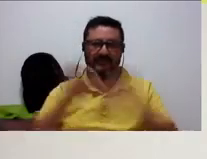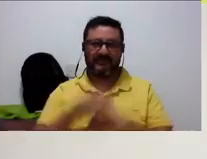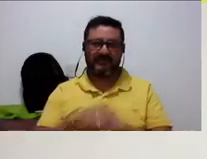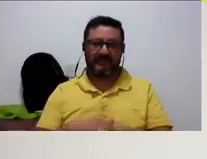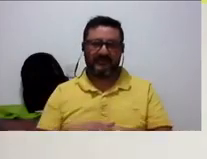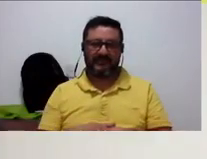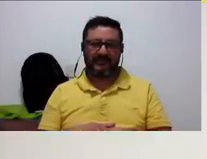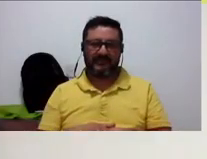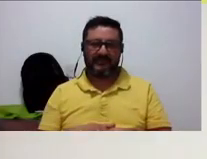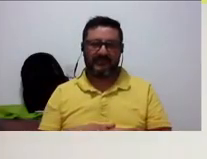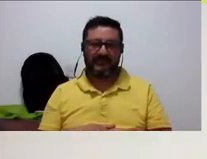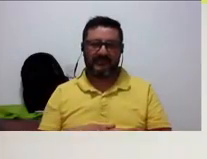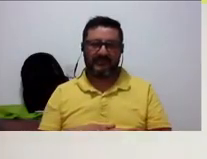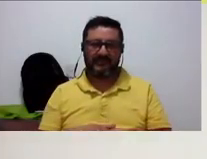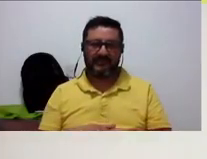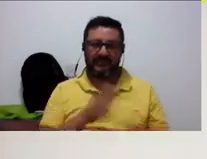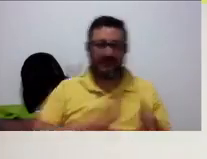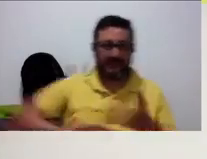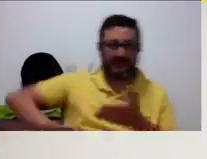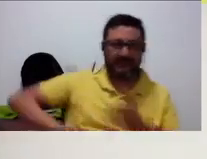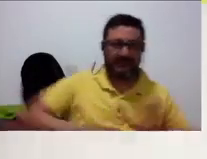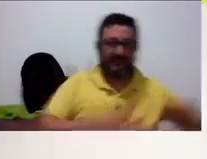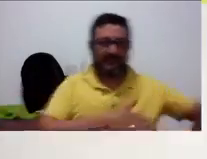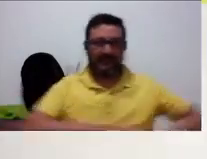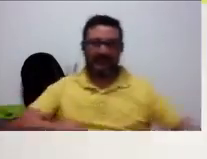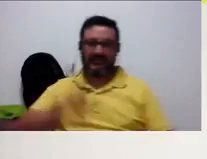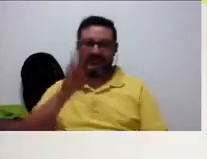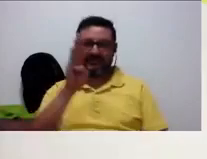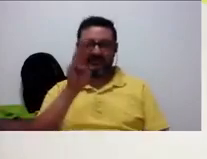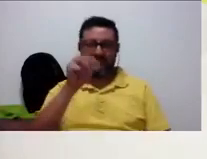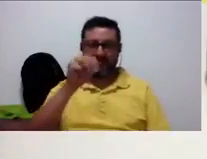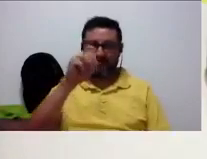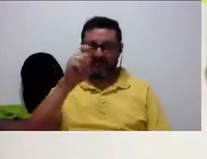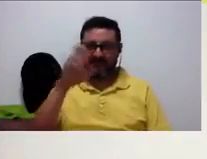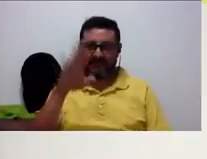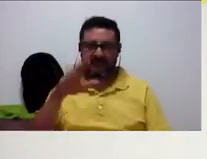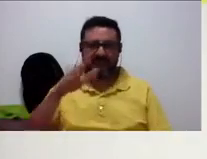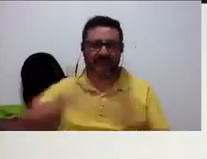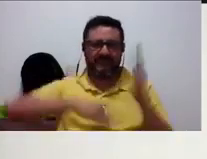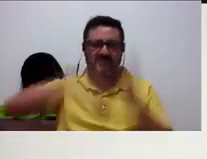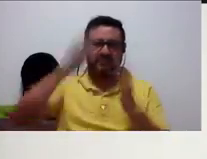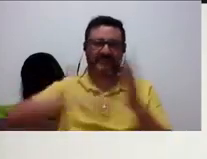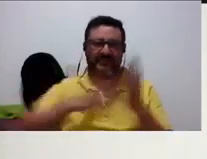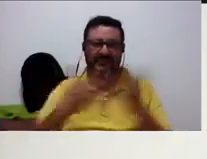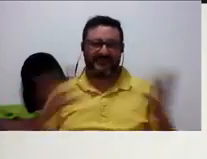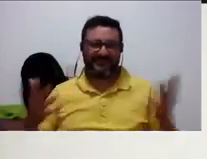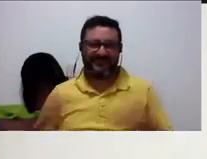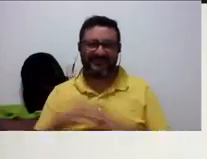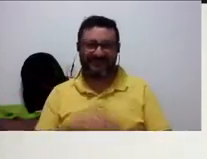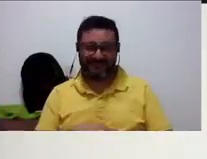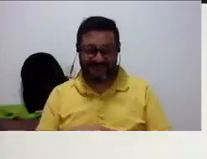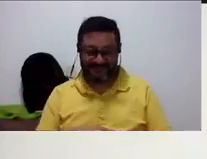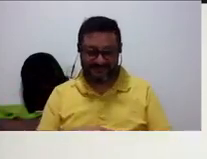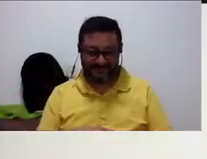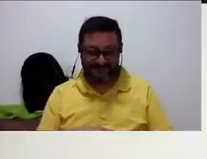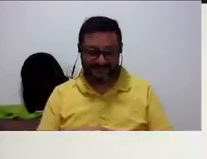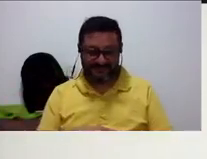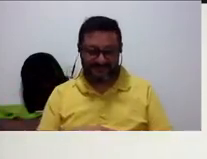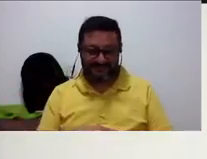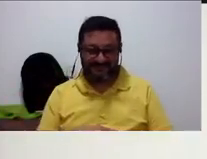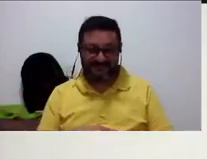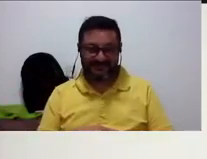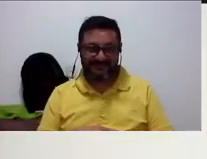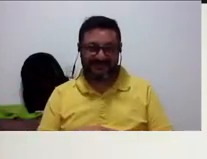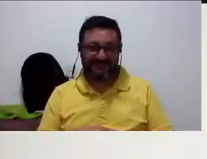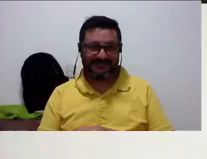yo también hice patinaje y BMX. Estuve en clases de pintura, de música, un montón de cosas. A los 8 años ya